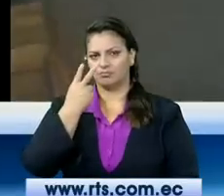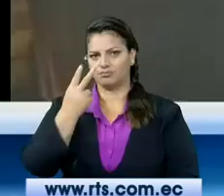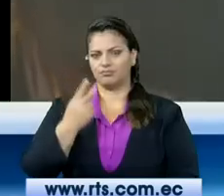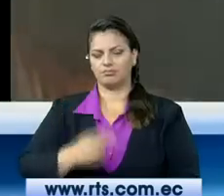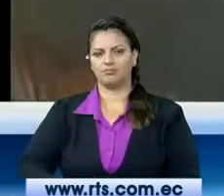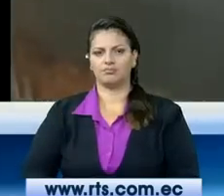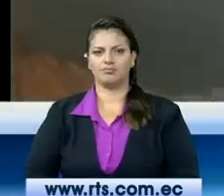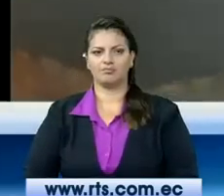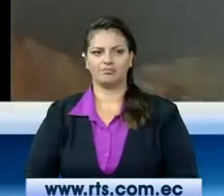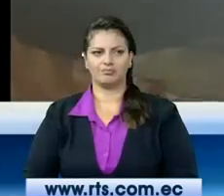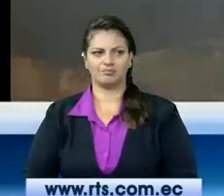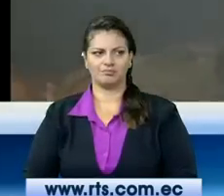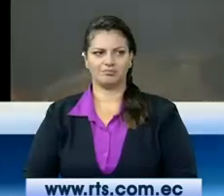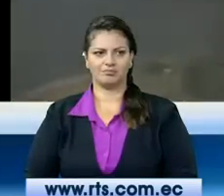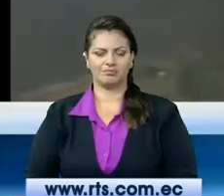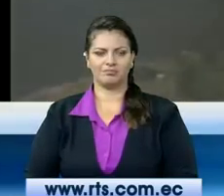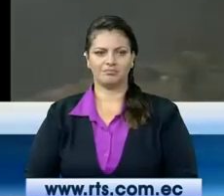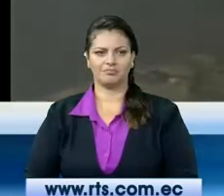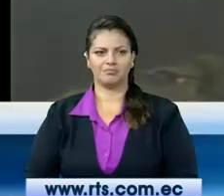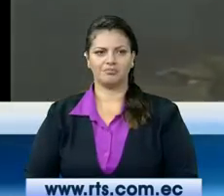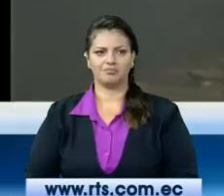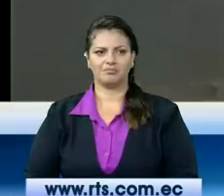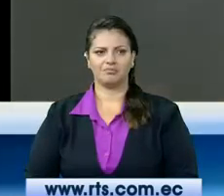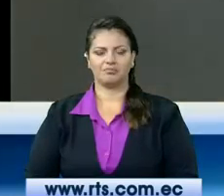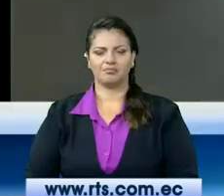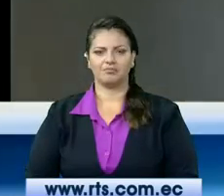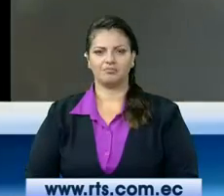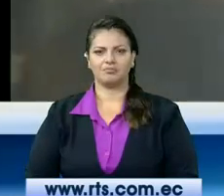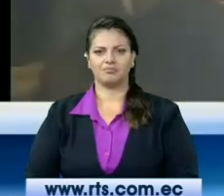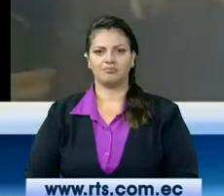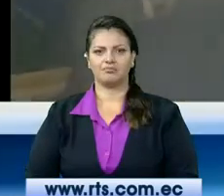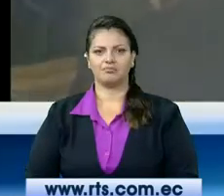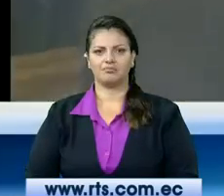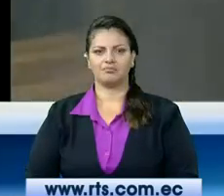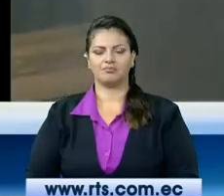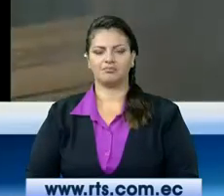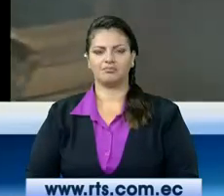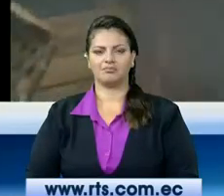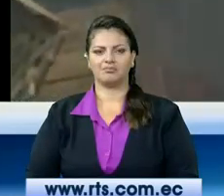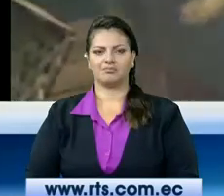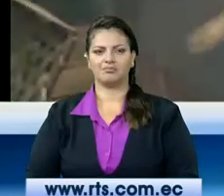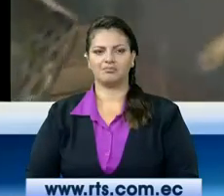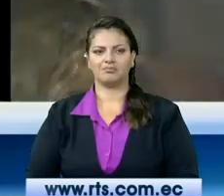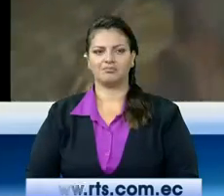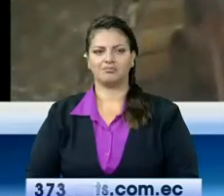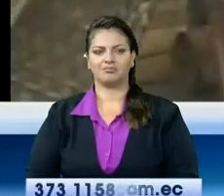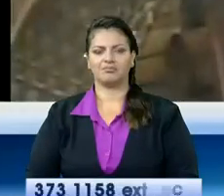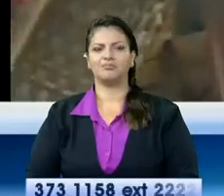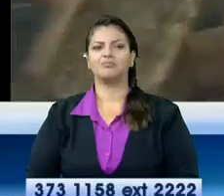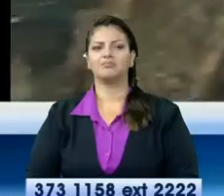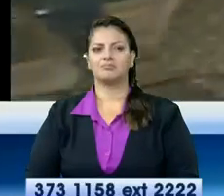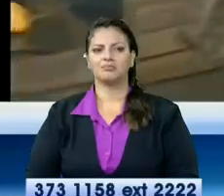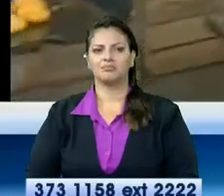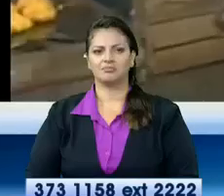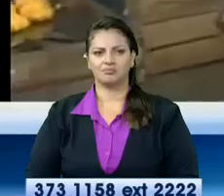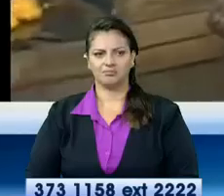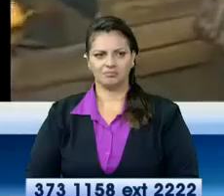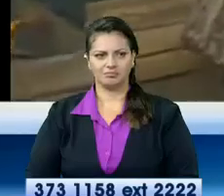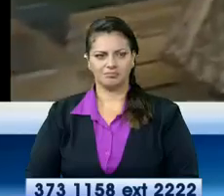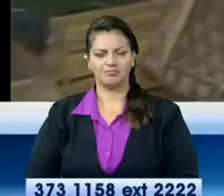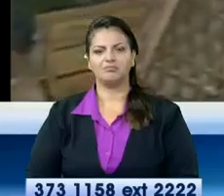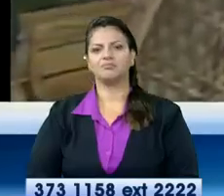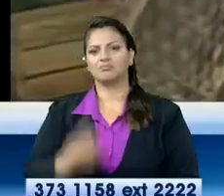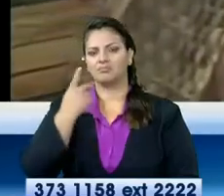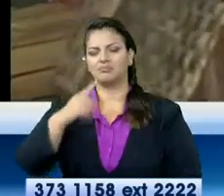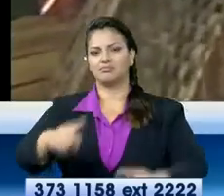para que ya puedan disfrutarlo. Y además hay no solamente chancho, sino que también se encuentra, por ejemplo, hay una copa culinaria aquí. Así